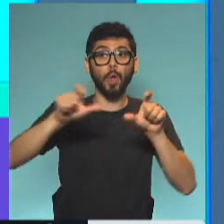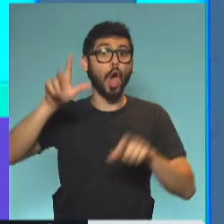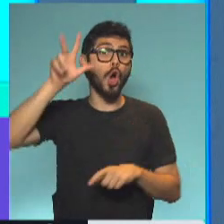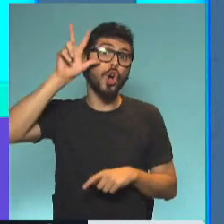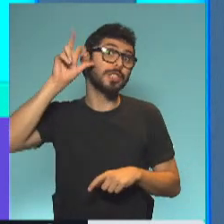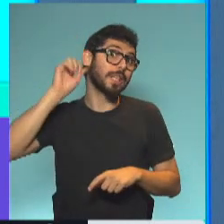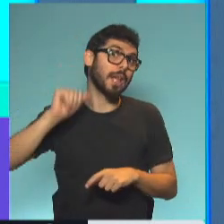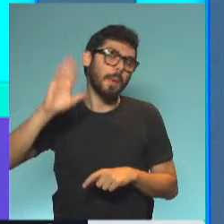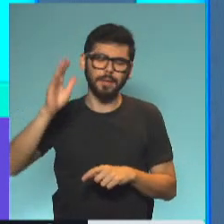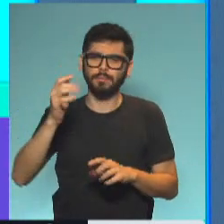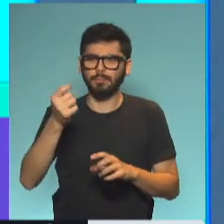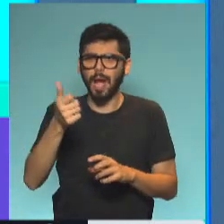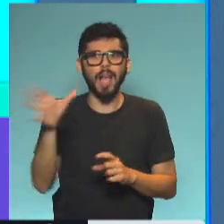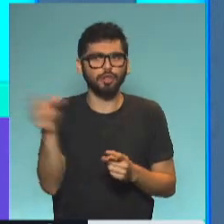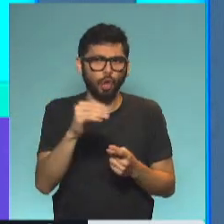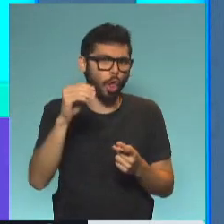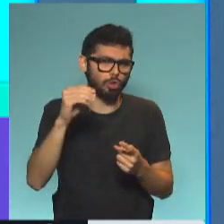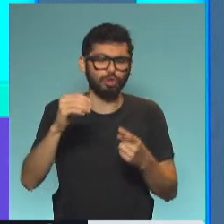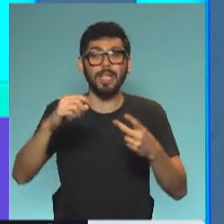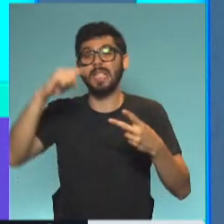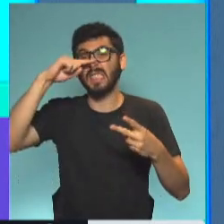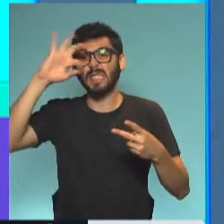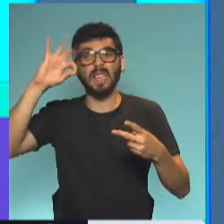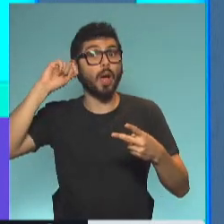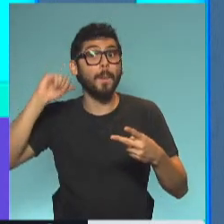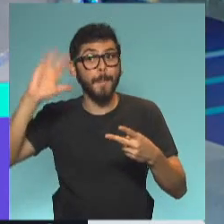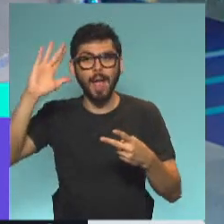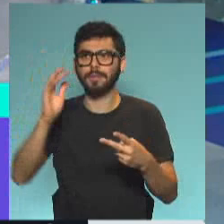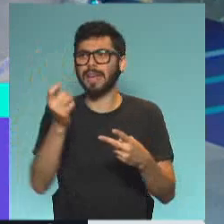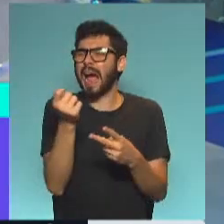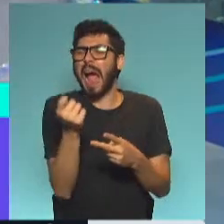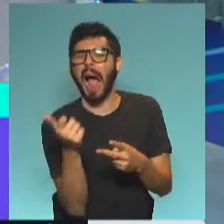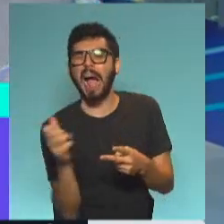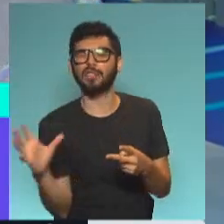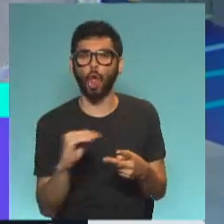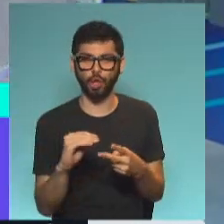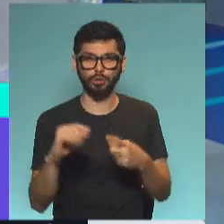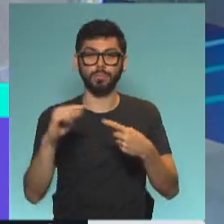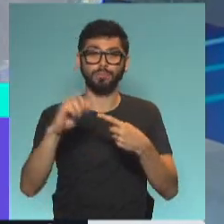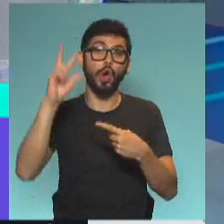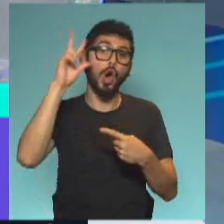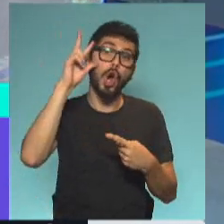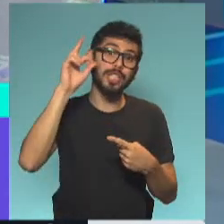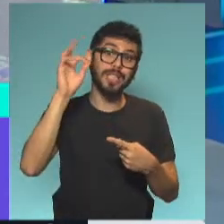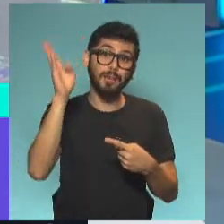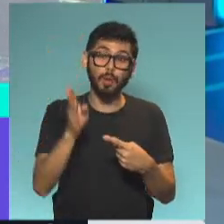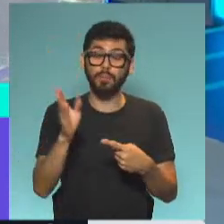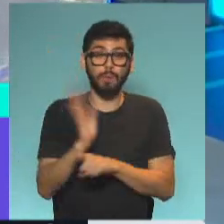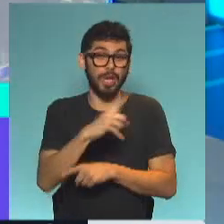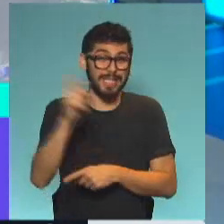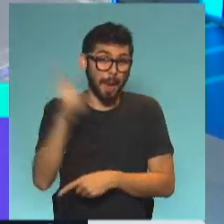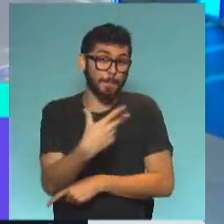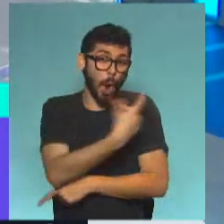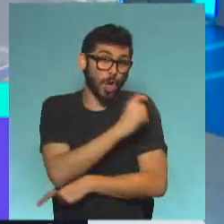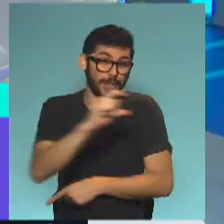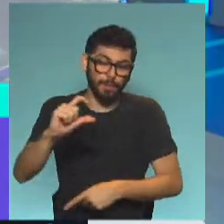muy cercana a la totalidad de los mayores de 70 y después va variando de acuerdo a cada una de las provincias mayores de 70 casi el ciento por ciento vacunado sobre la primera dosis no está